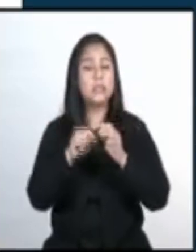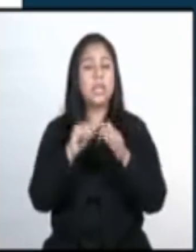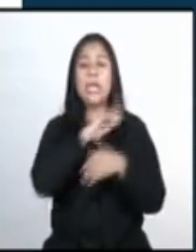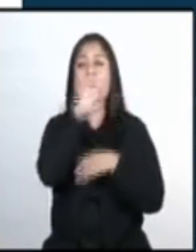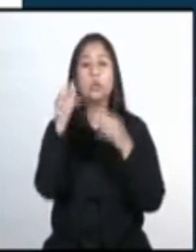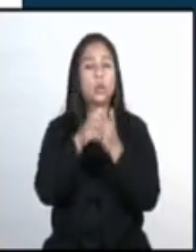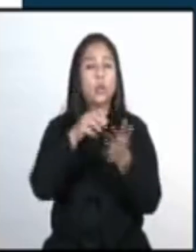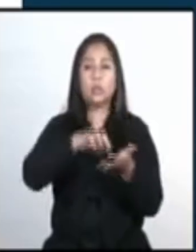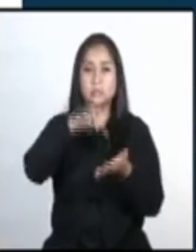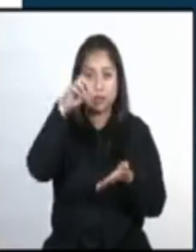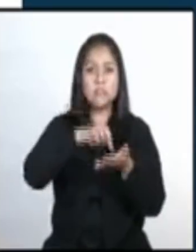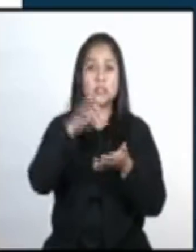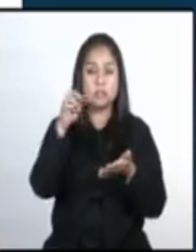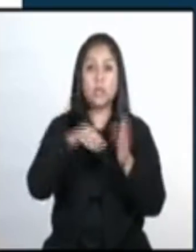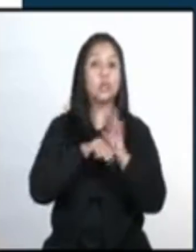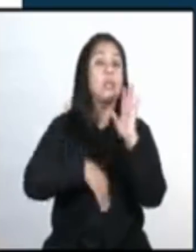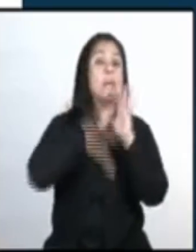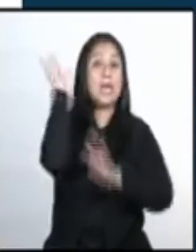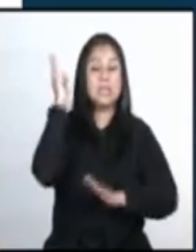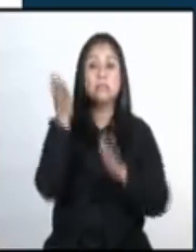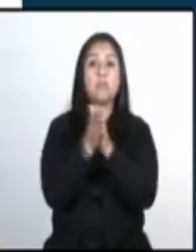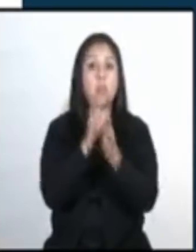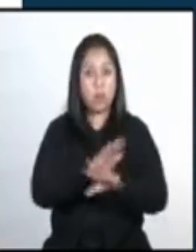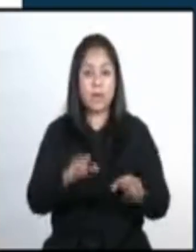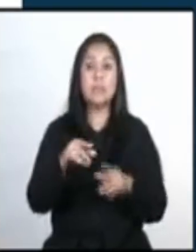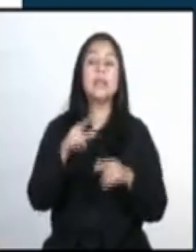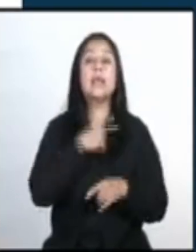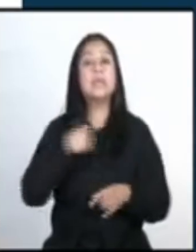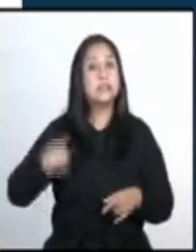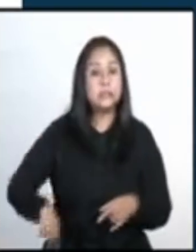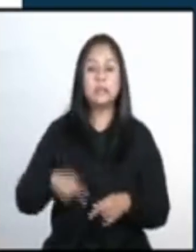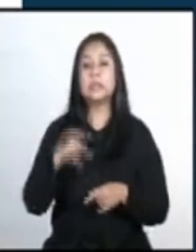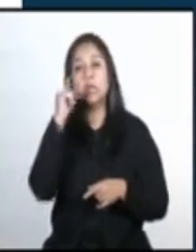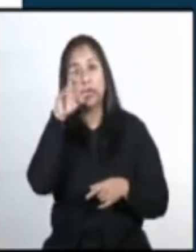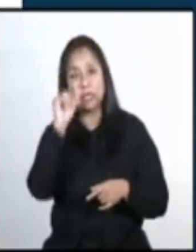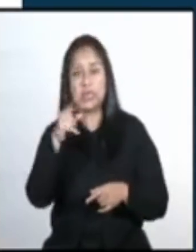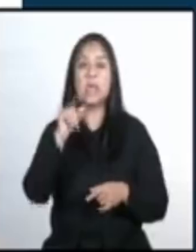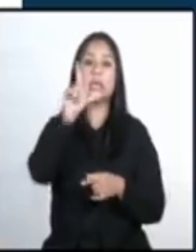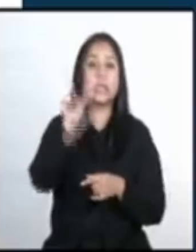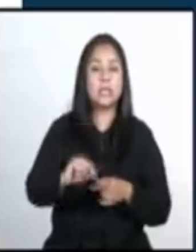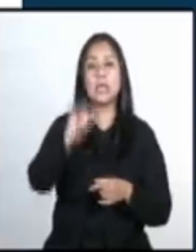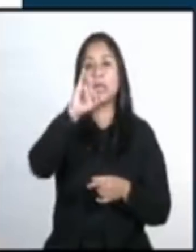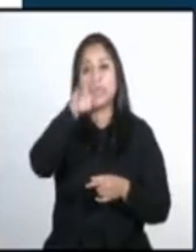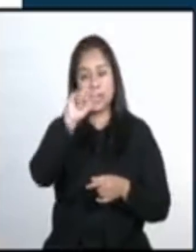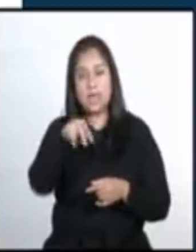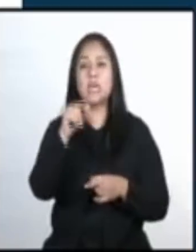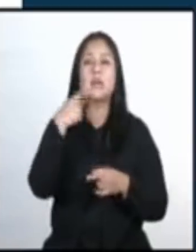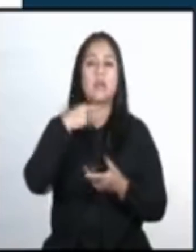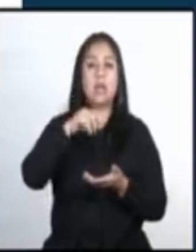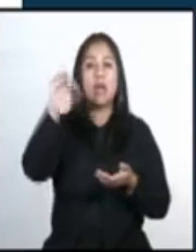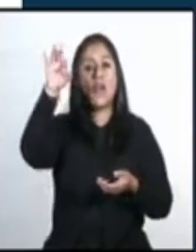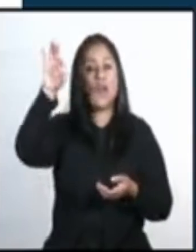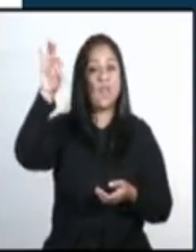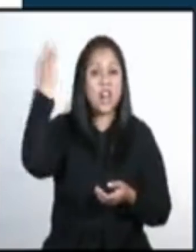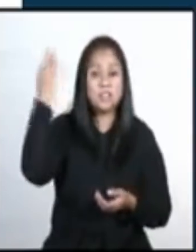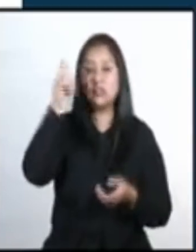países, siendo entre estos los que más han presentado China, Italia, Irán, Corea del Sur, Francia, España, Alemania, Estados